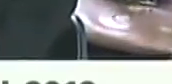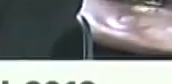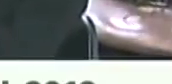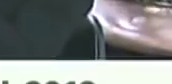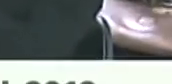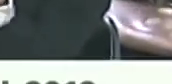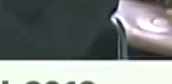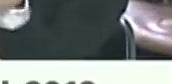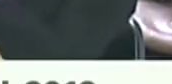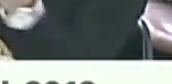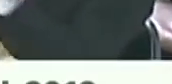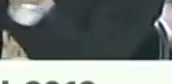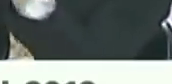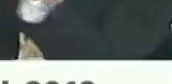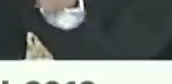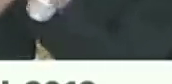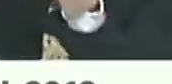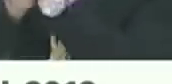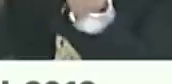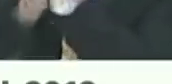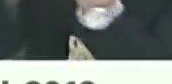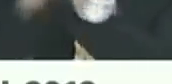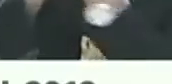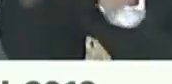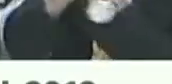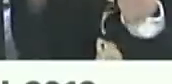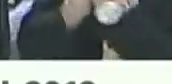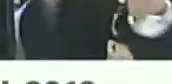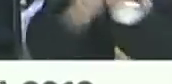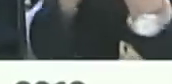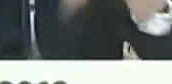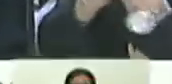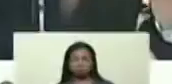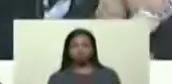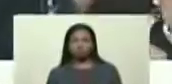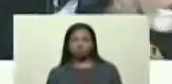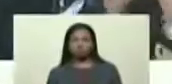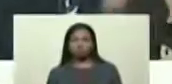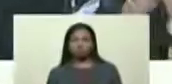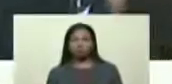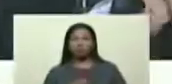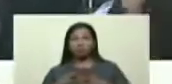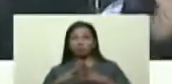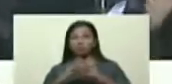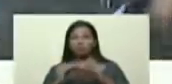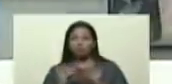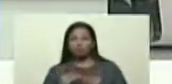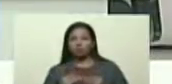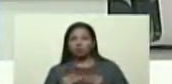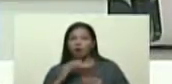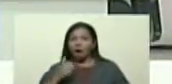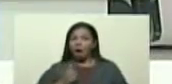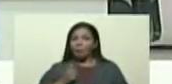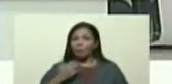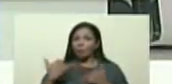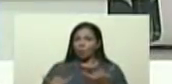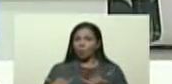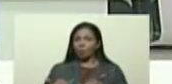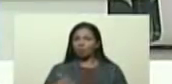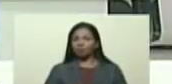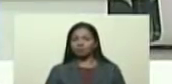de resistencia del alma nacional, queridas y queridos. Y aprovecho para